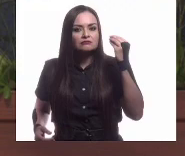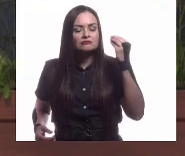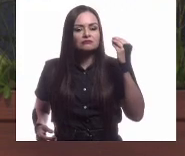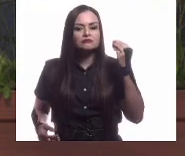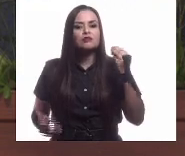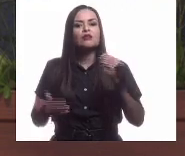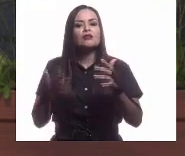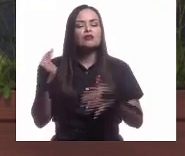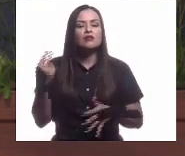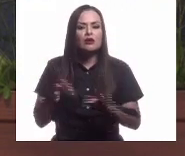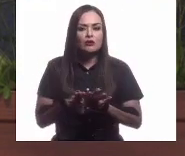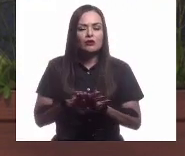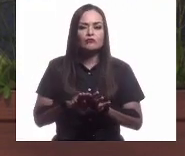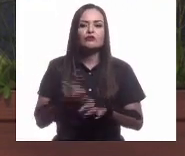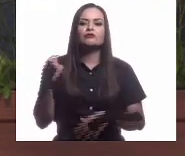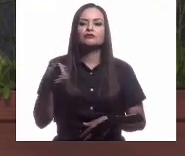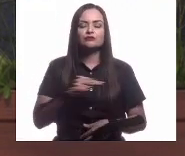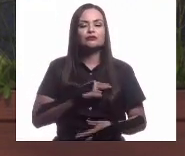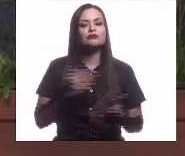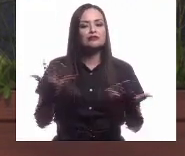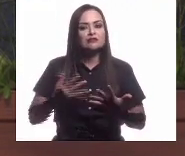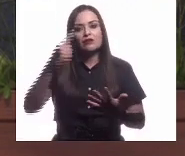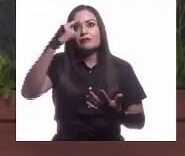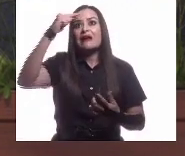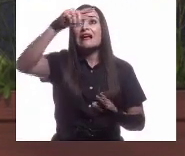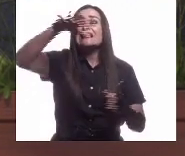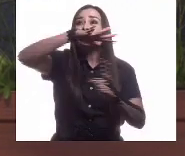hicimos nosotros para protegerlas.